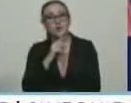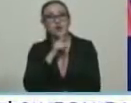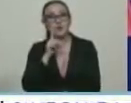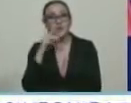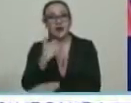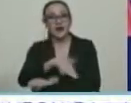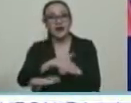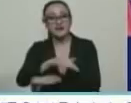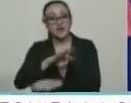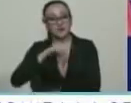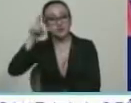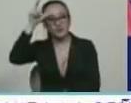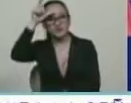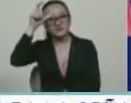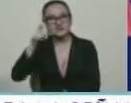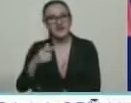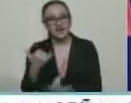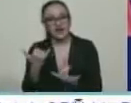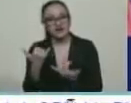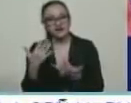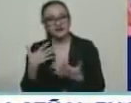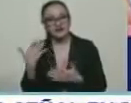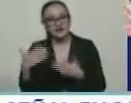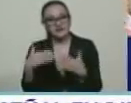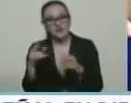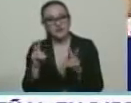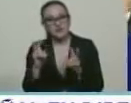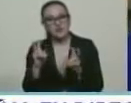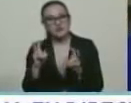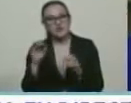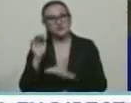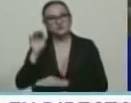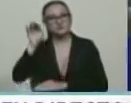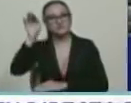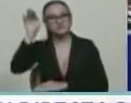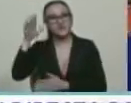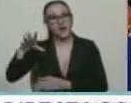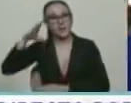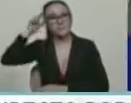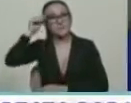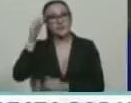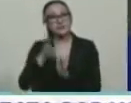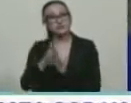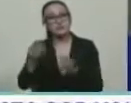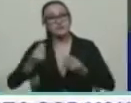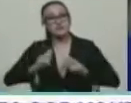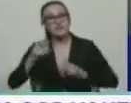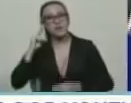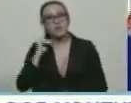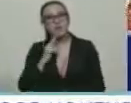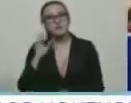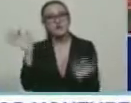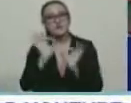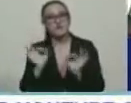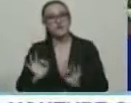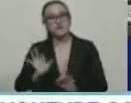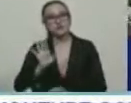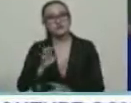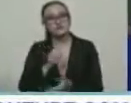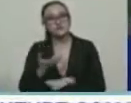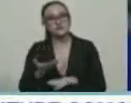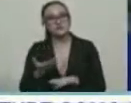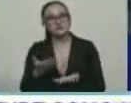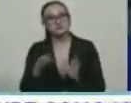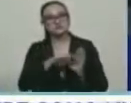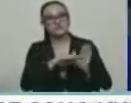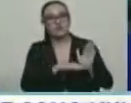y estamos intentando que las nuevas generaciones aprendan de su vida y el modelo que él ha